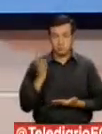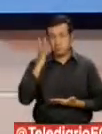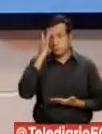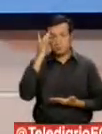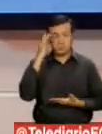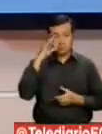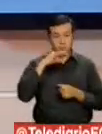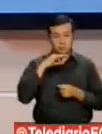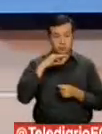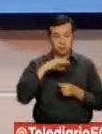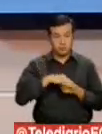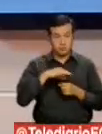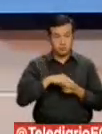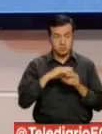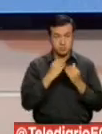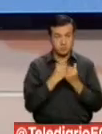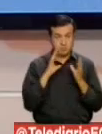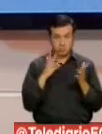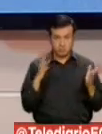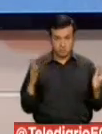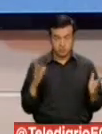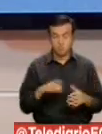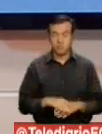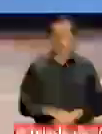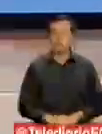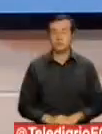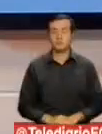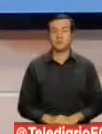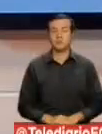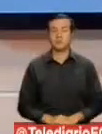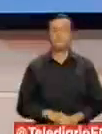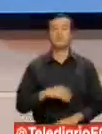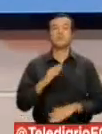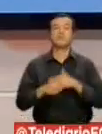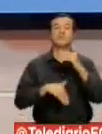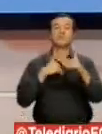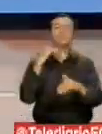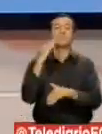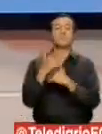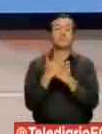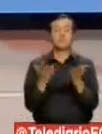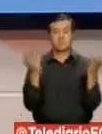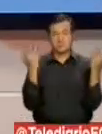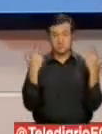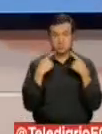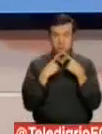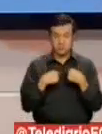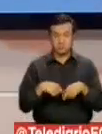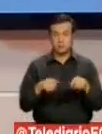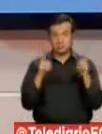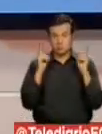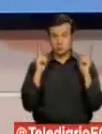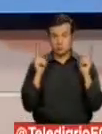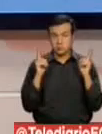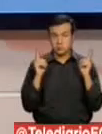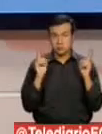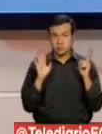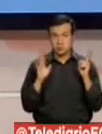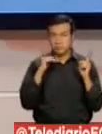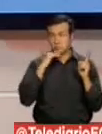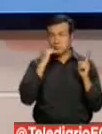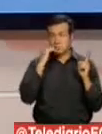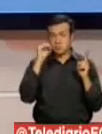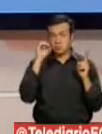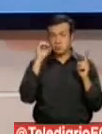por mayoría dentro de la comisión. Y después, para ratificarse en